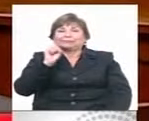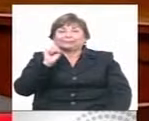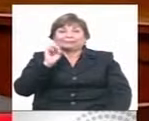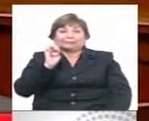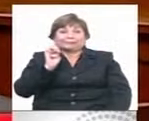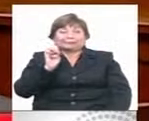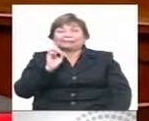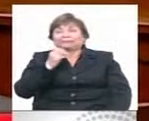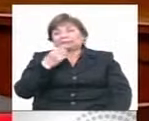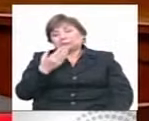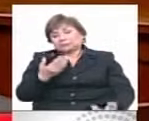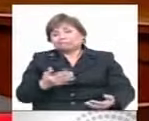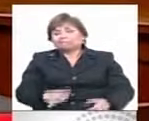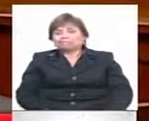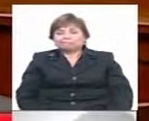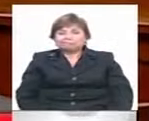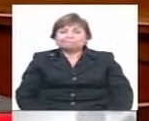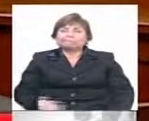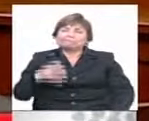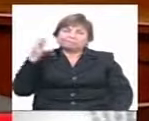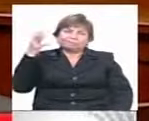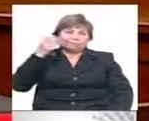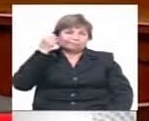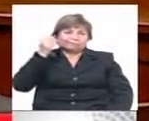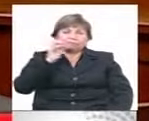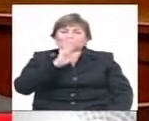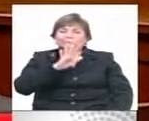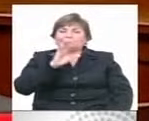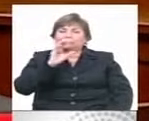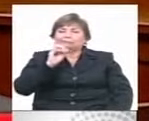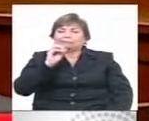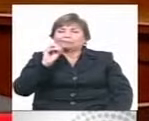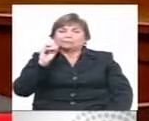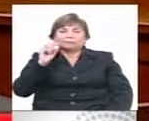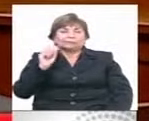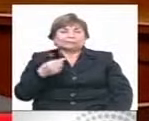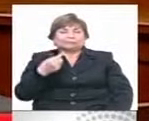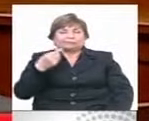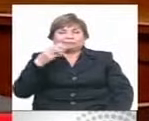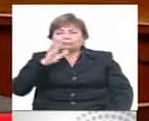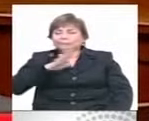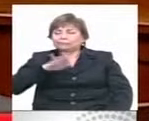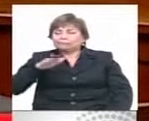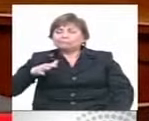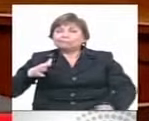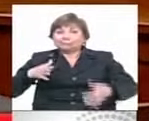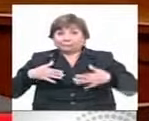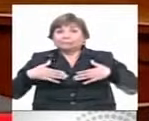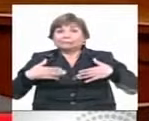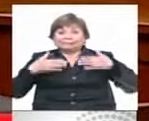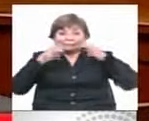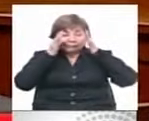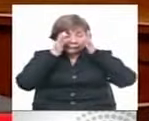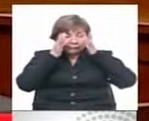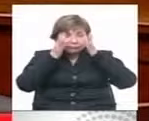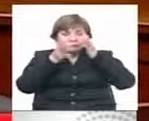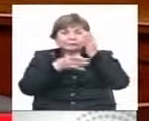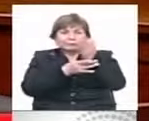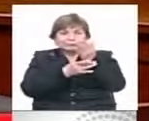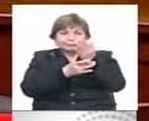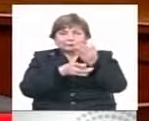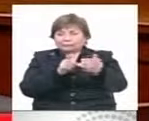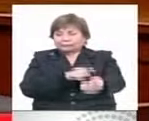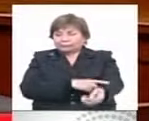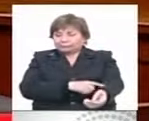locales, lograremos que 500.000 niñas y niños reciban atenciones para la prevención y control de la anemia